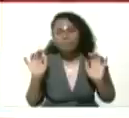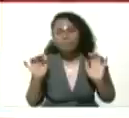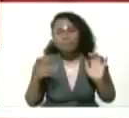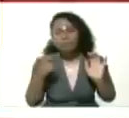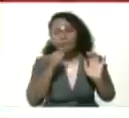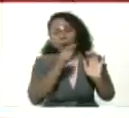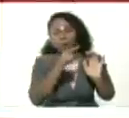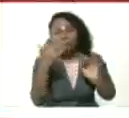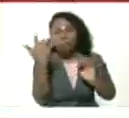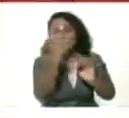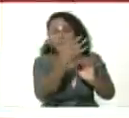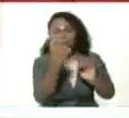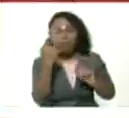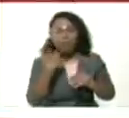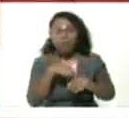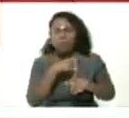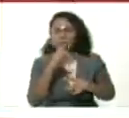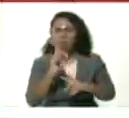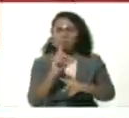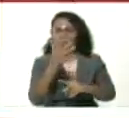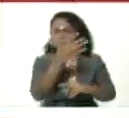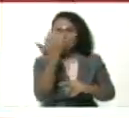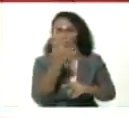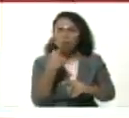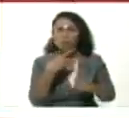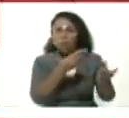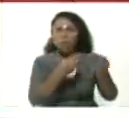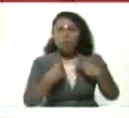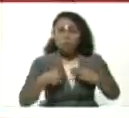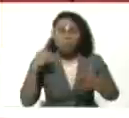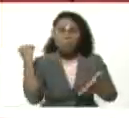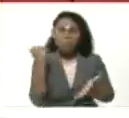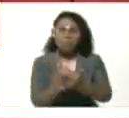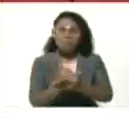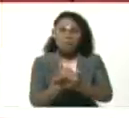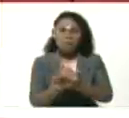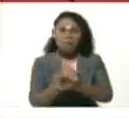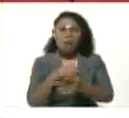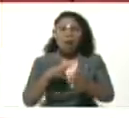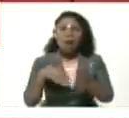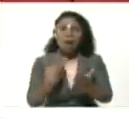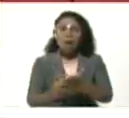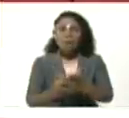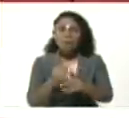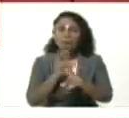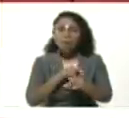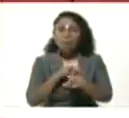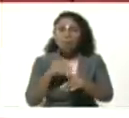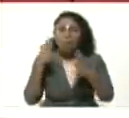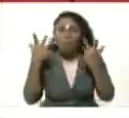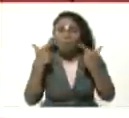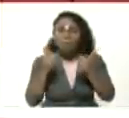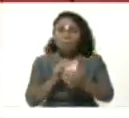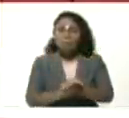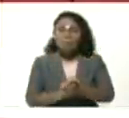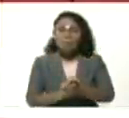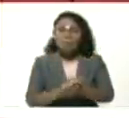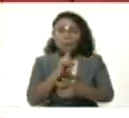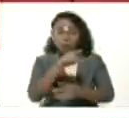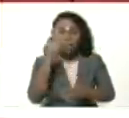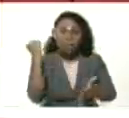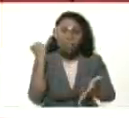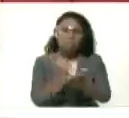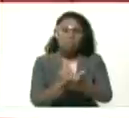fueron engañados, y los tipos, nosotros fuimos engañados, nos dieron la orden de matar hasta los hasta las mascotas, dicen ellos. Unos asesinos, ¿vale?